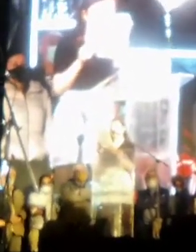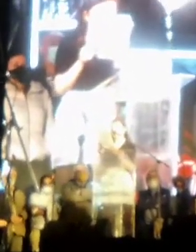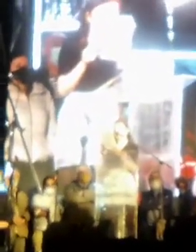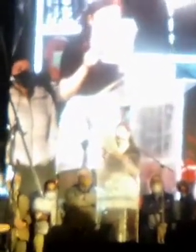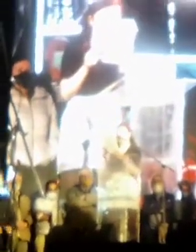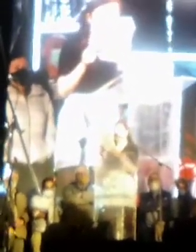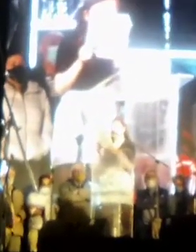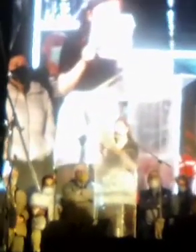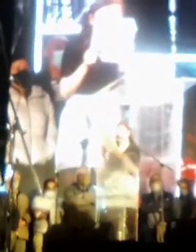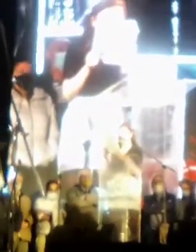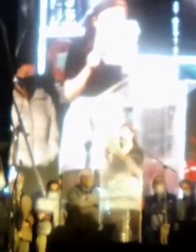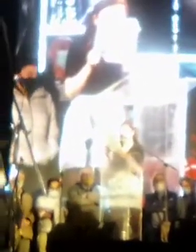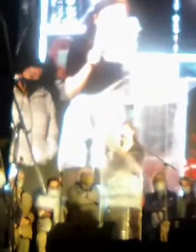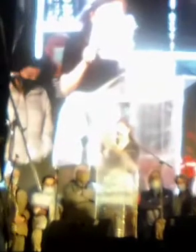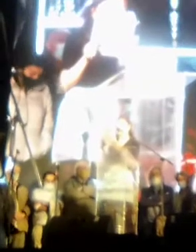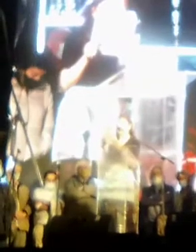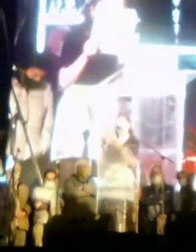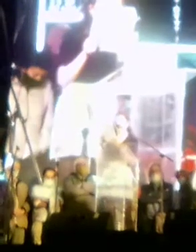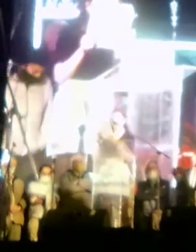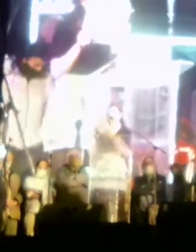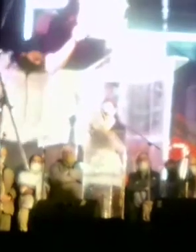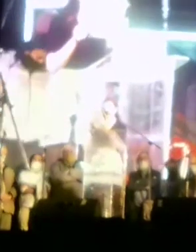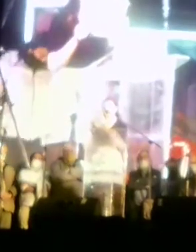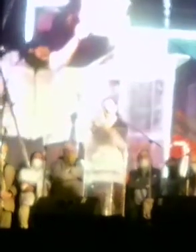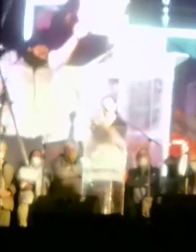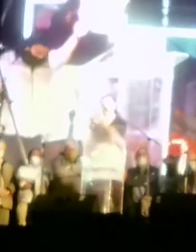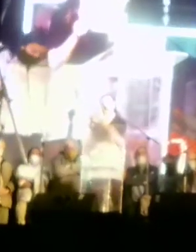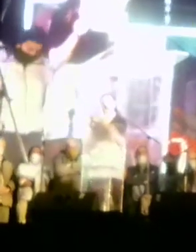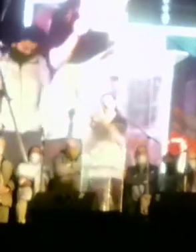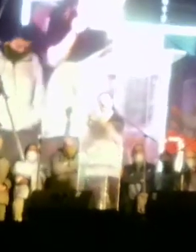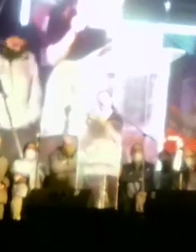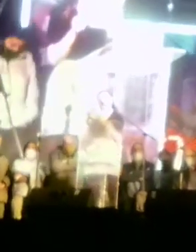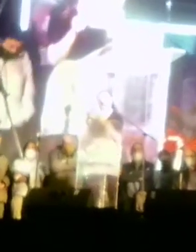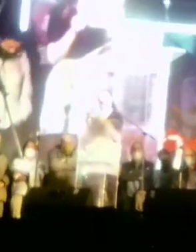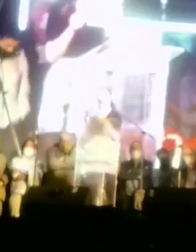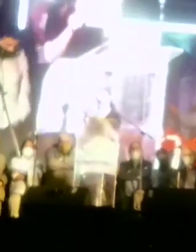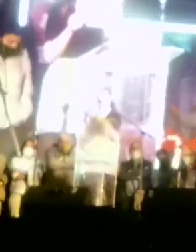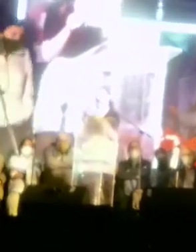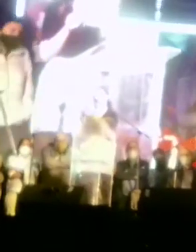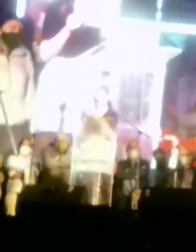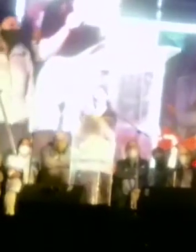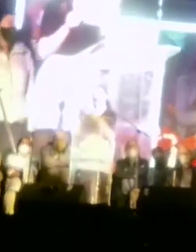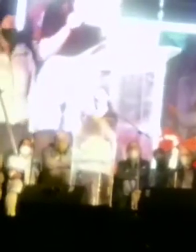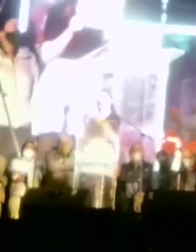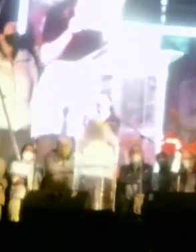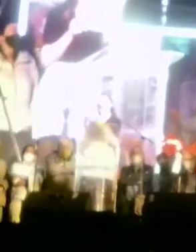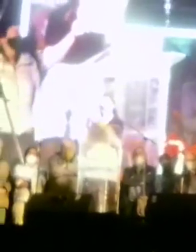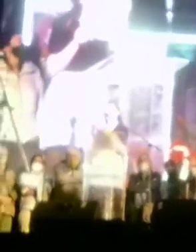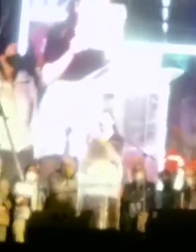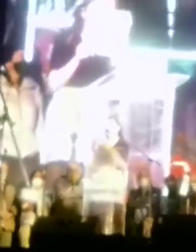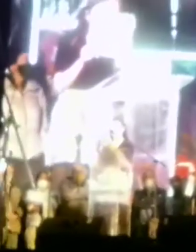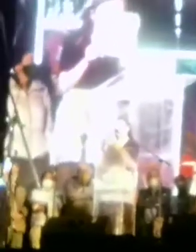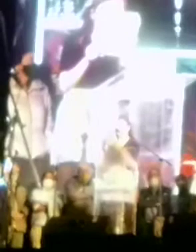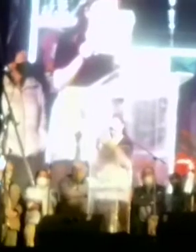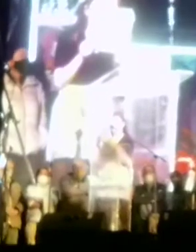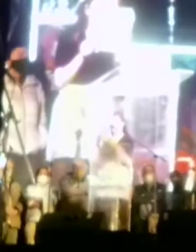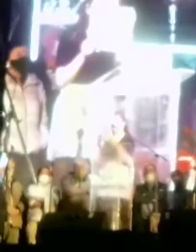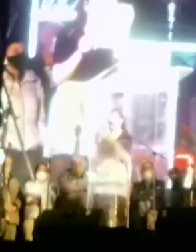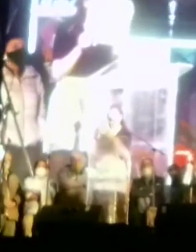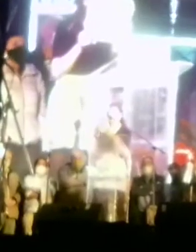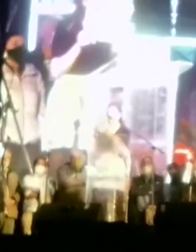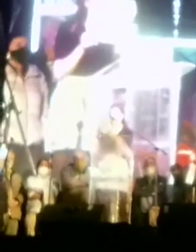agravamiento de la crisis y el incremento exponencial de las muertes por COVID durante el primer semestre del año, un factor que por momentos